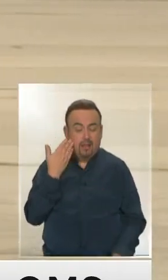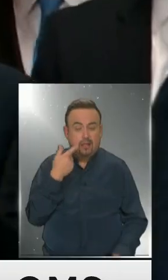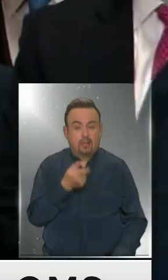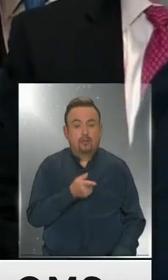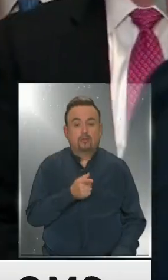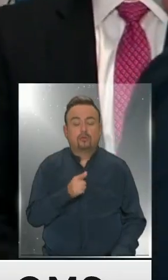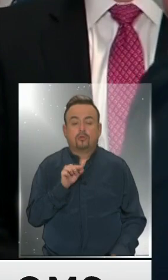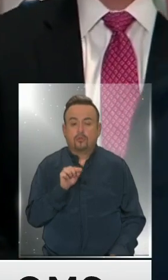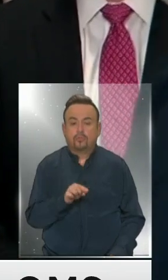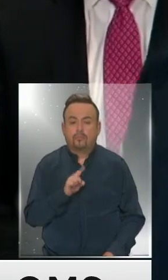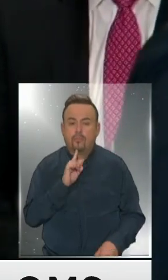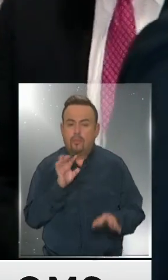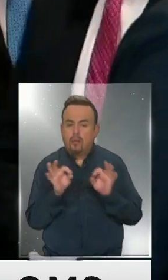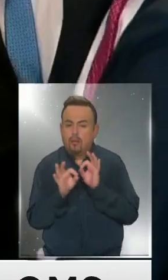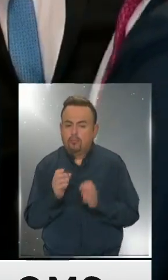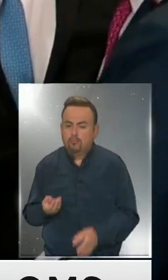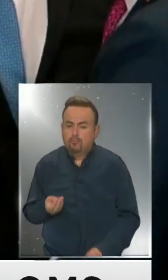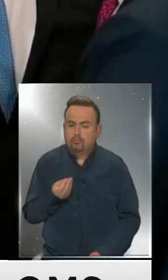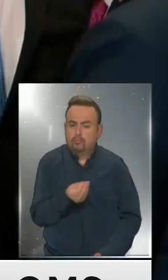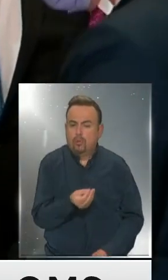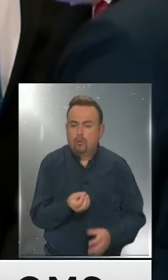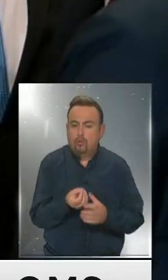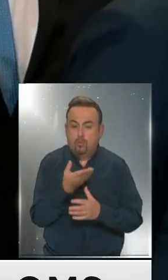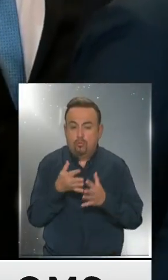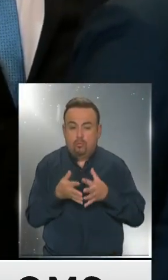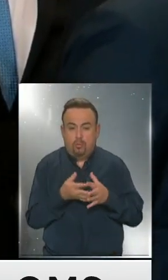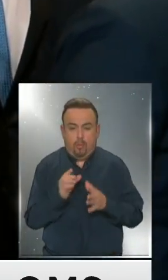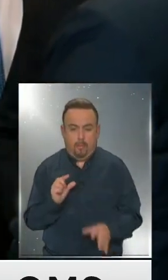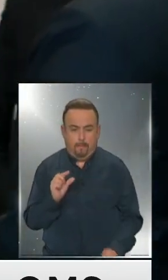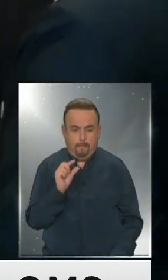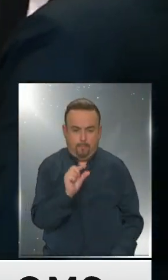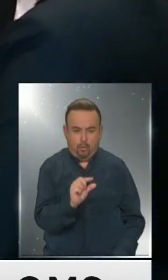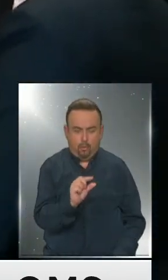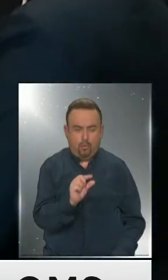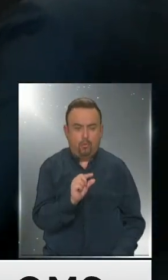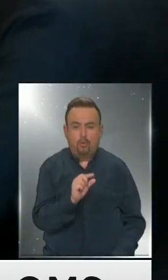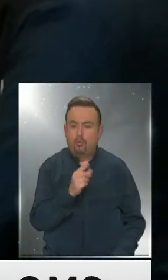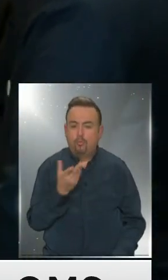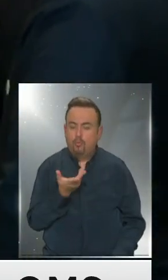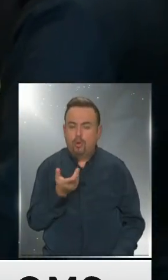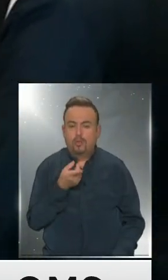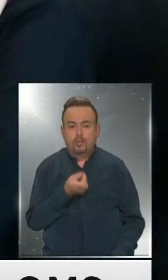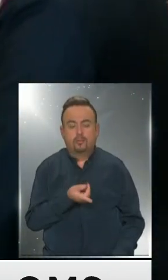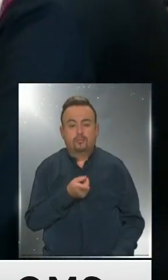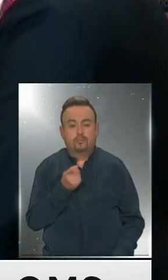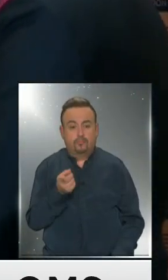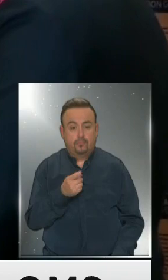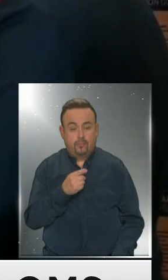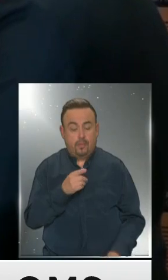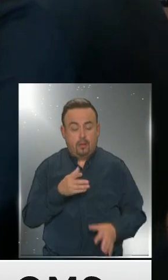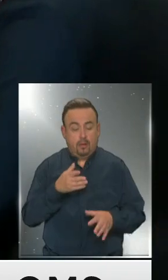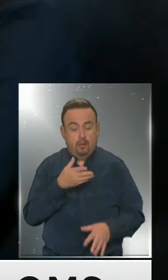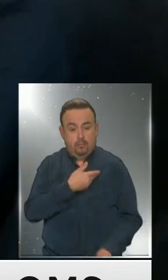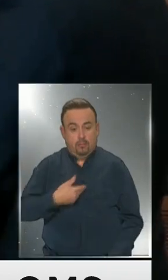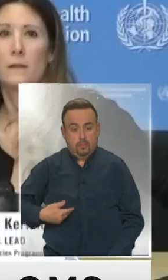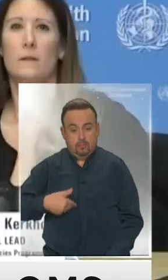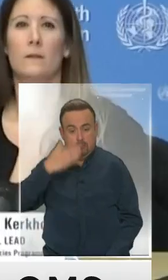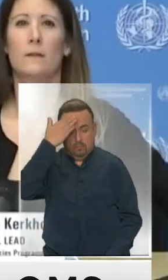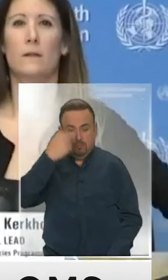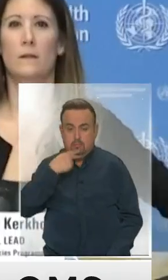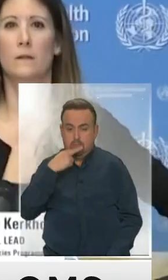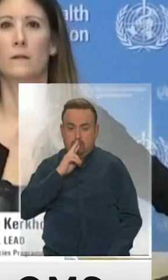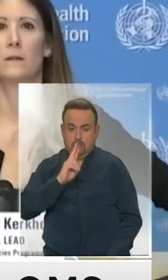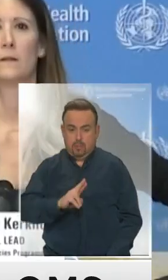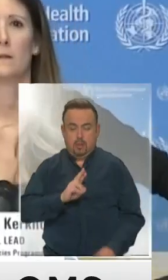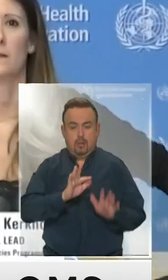argumentos de este nuevo financiamiento de eeuu a la o ms apropósito de esto el mandatario norteamericano respondió un mensaje